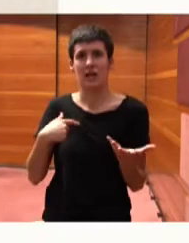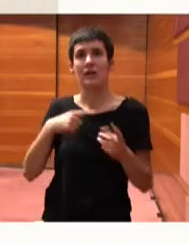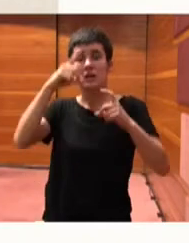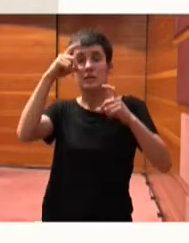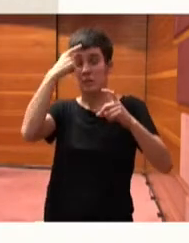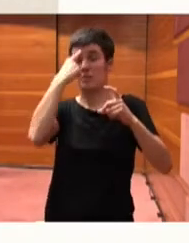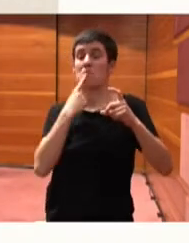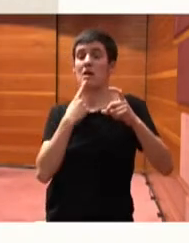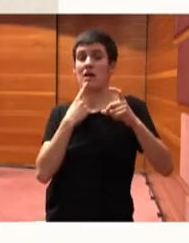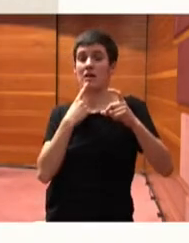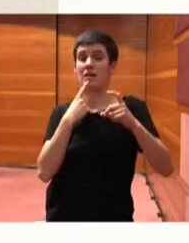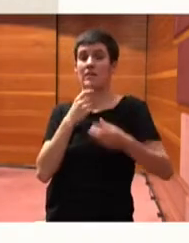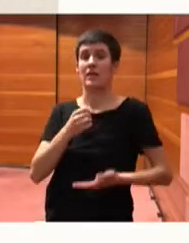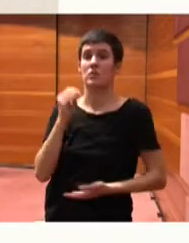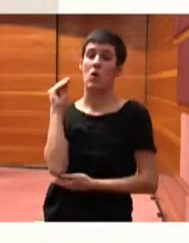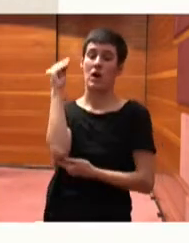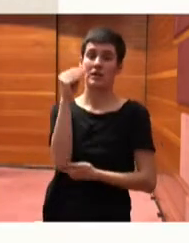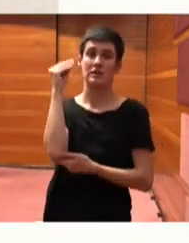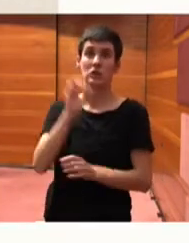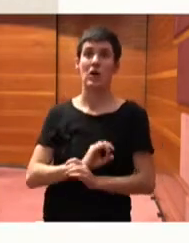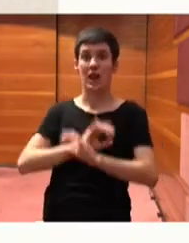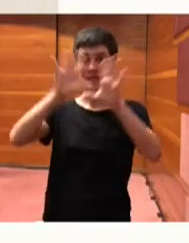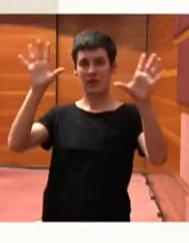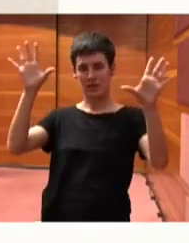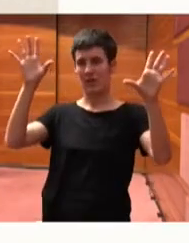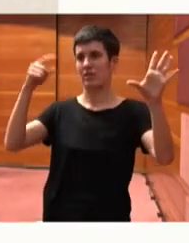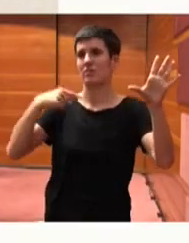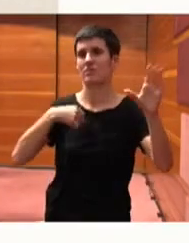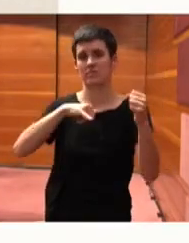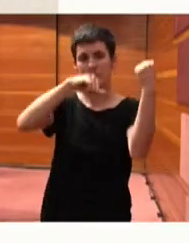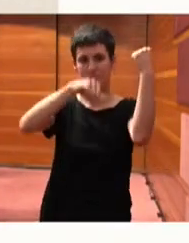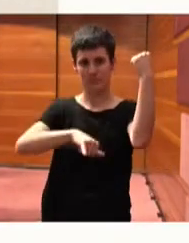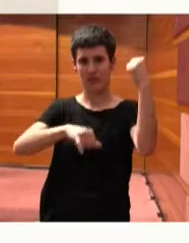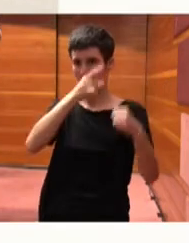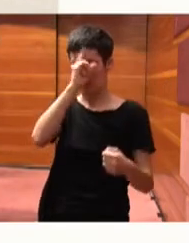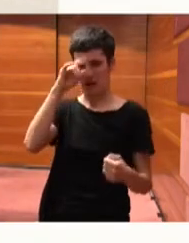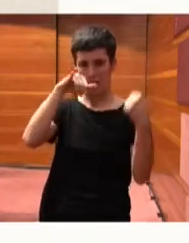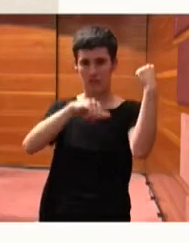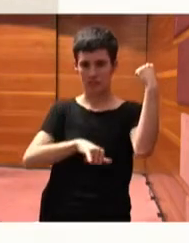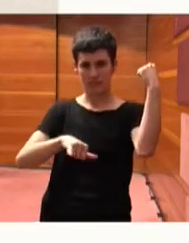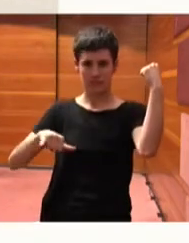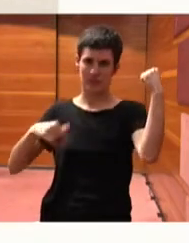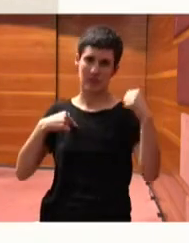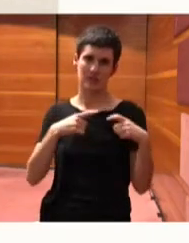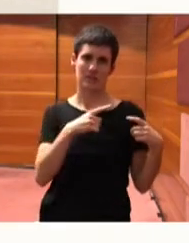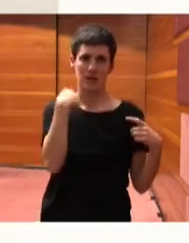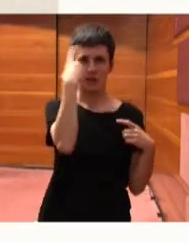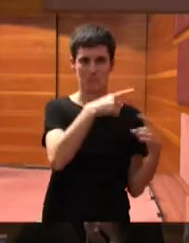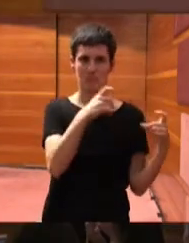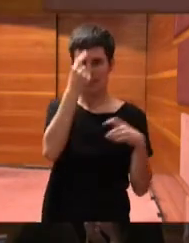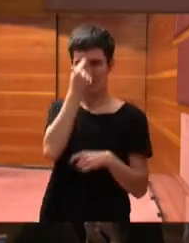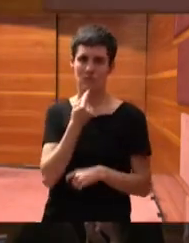imagen de la Estatua de la Libertad, me acabo de levantar, es broma, acaba de aterrizar otra en Madrid y de repente muchos emoticonos. Eso es todo lo que nos